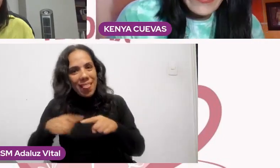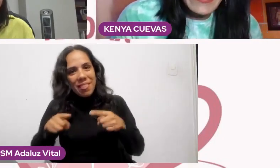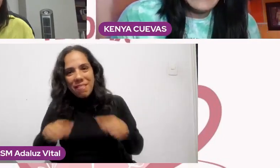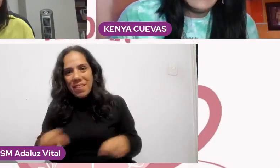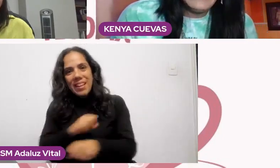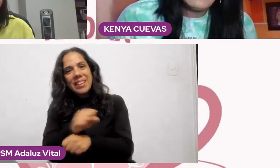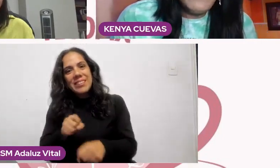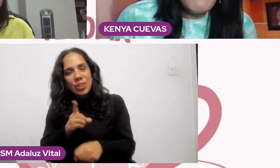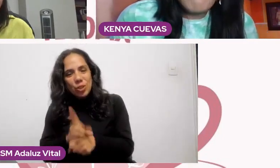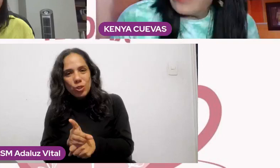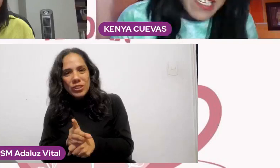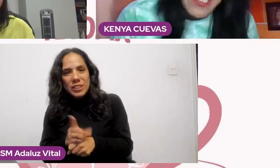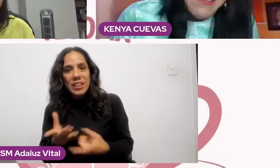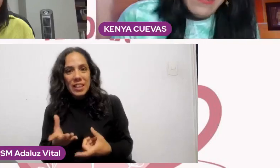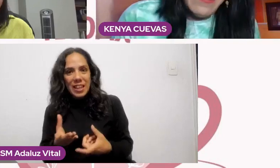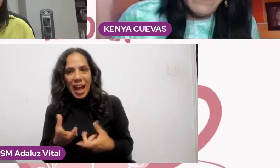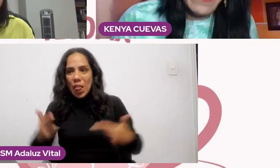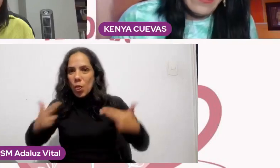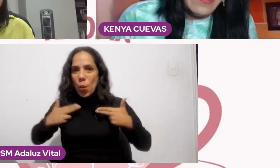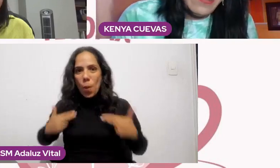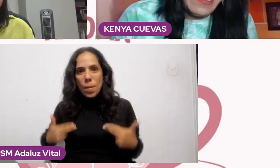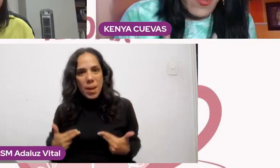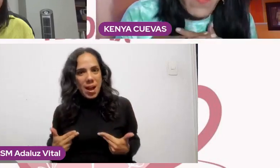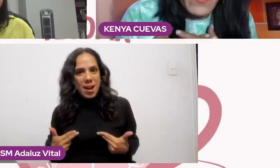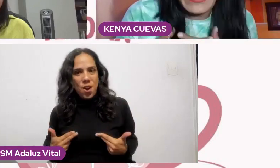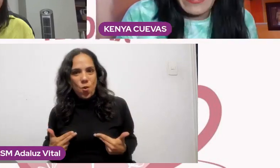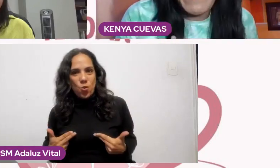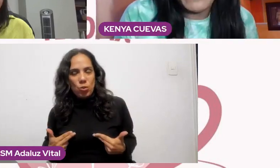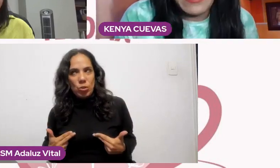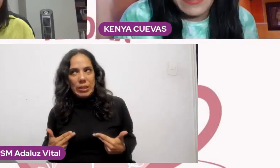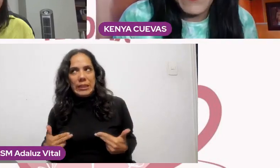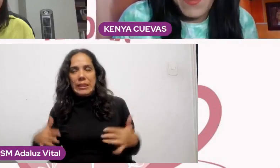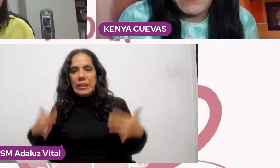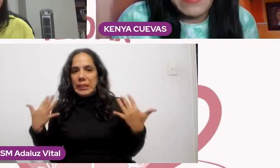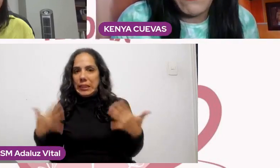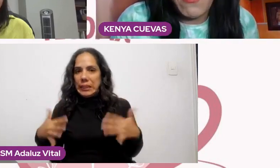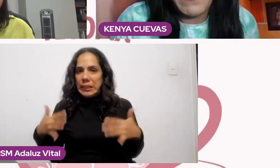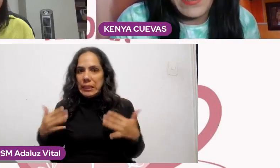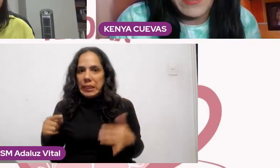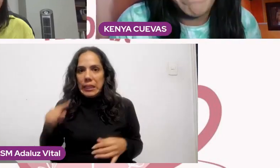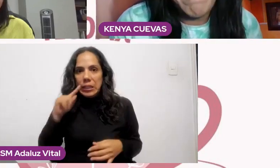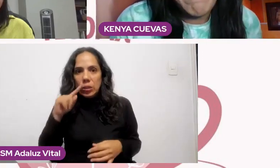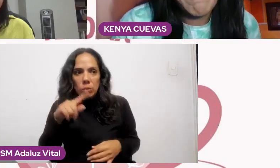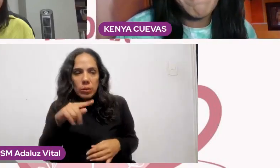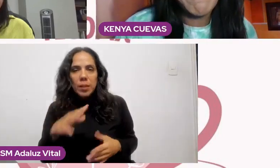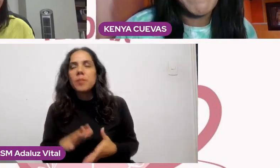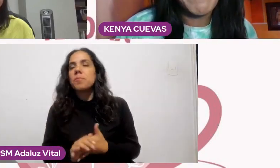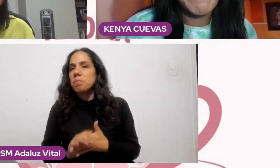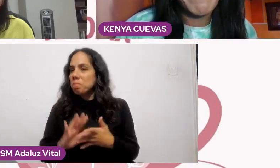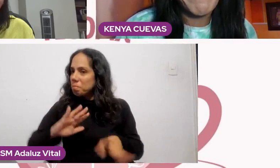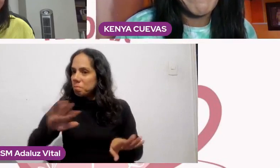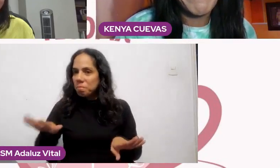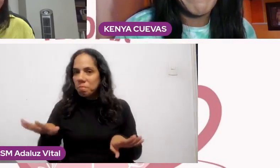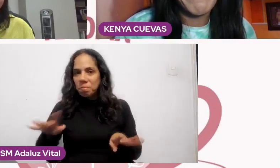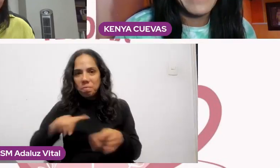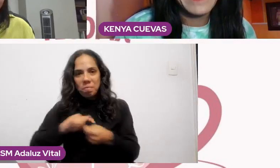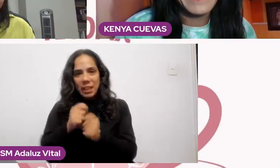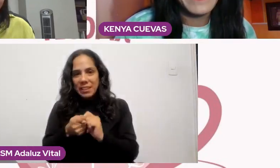O sea, es un impacto de cómo te cambia o te transforma este documental.